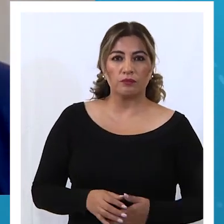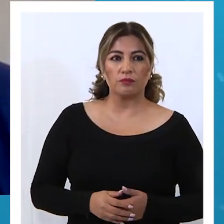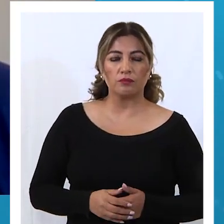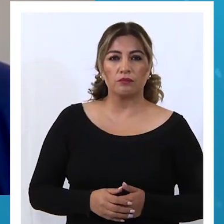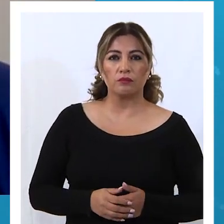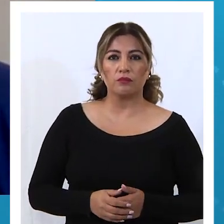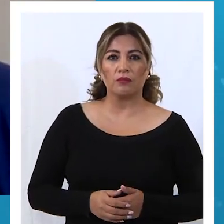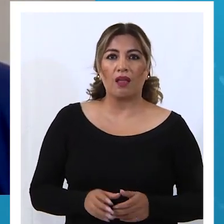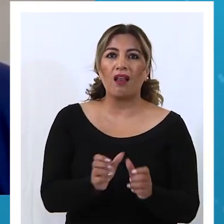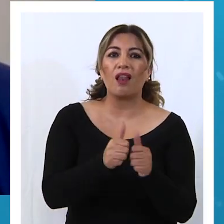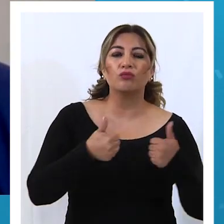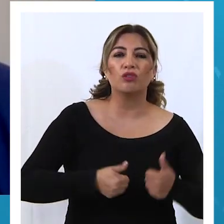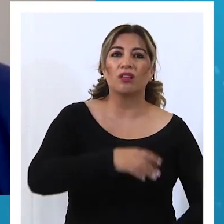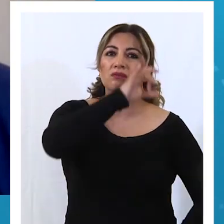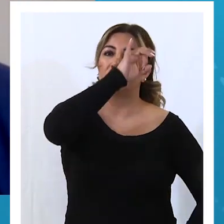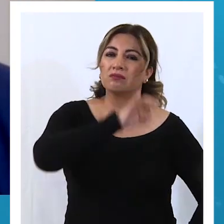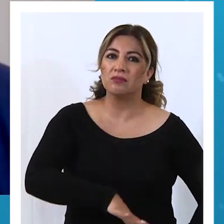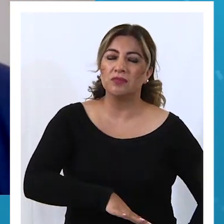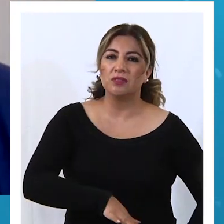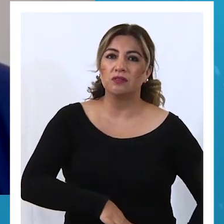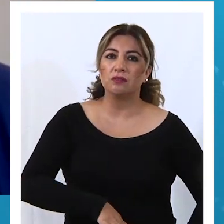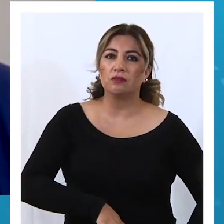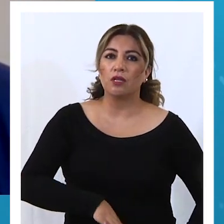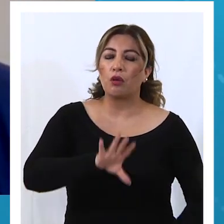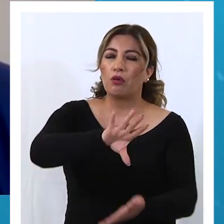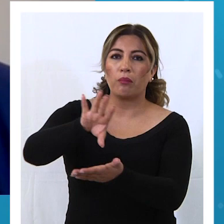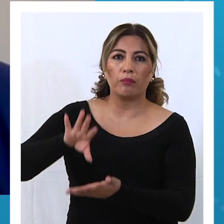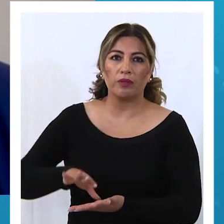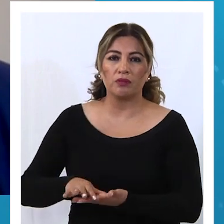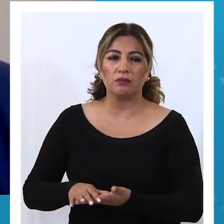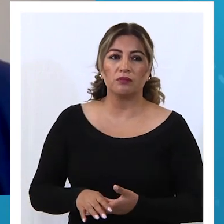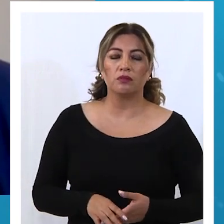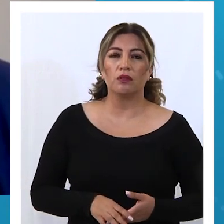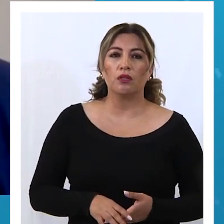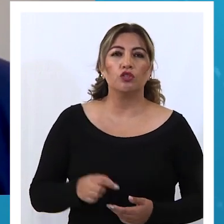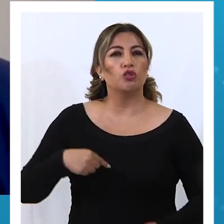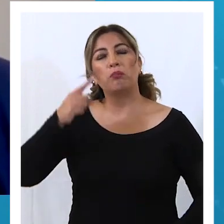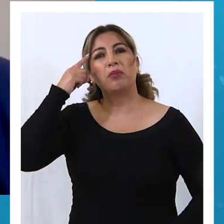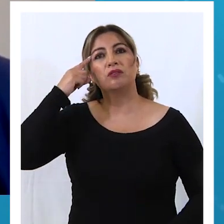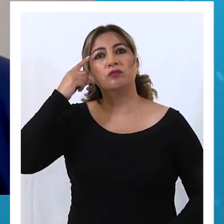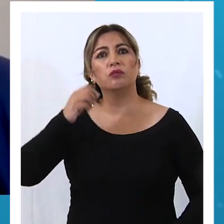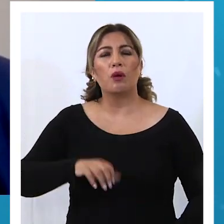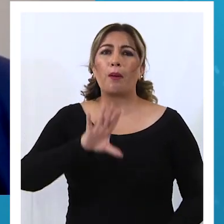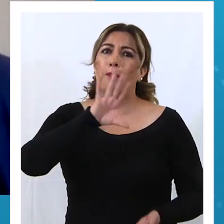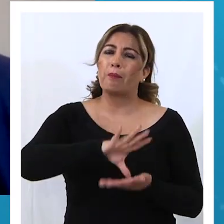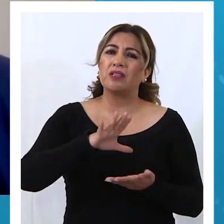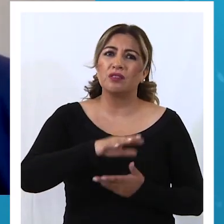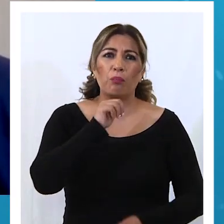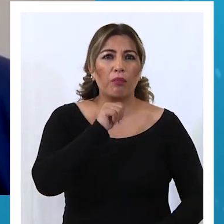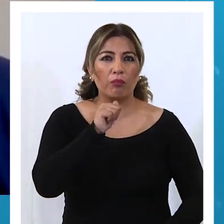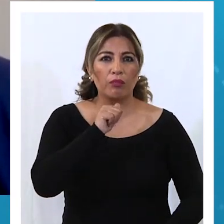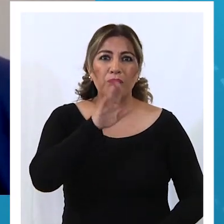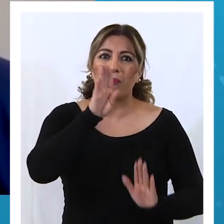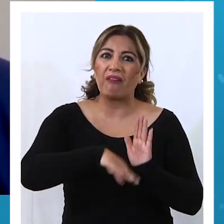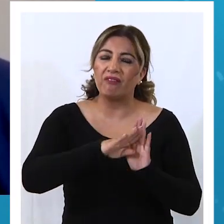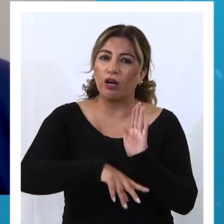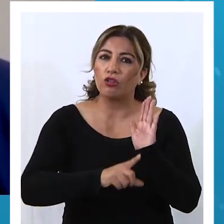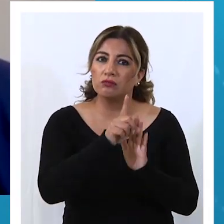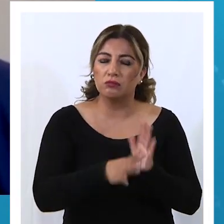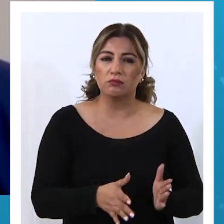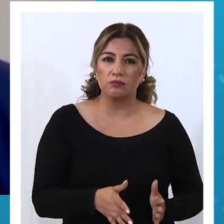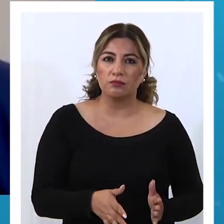que las autoridades del país enfrentan el problema. Yo, por ejemplo, noto que en países más pobres, menos